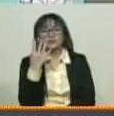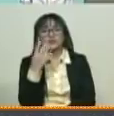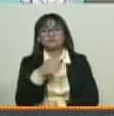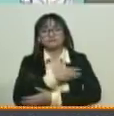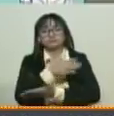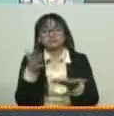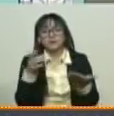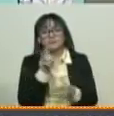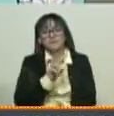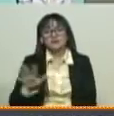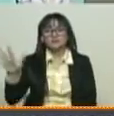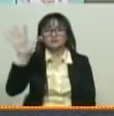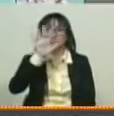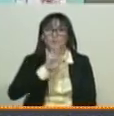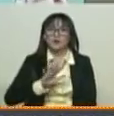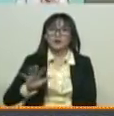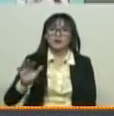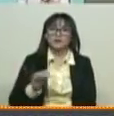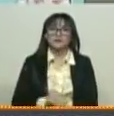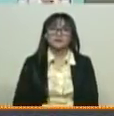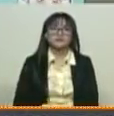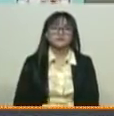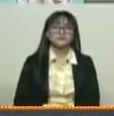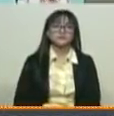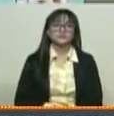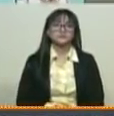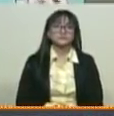inmensa, hermosa patria venezolana.